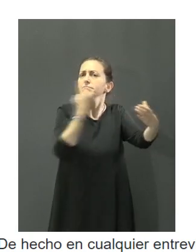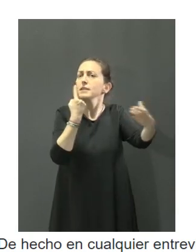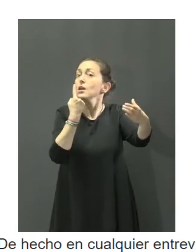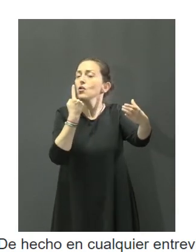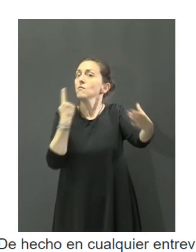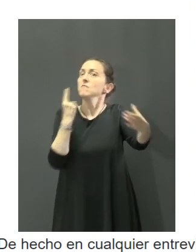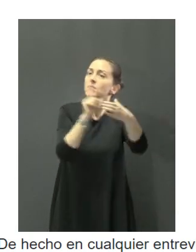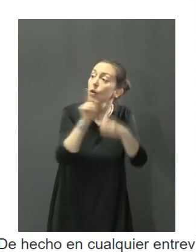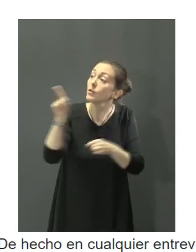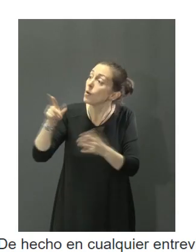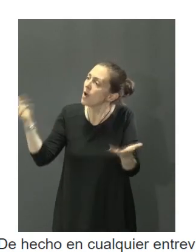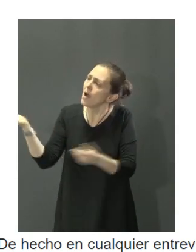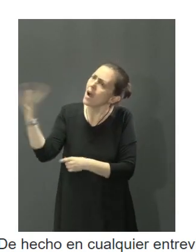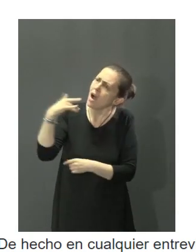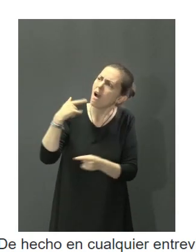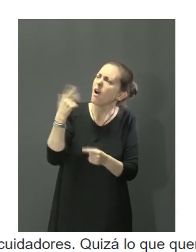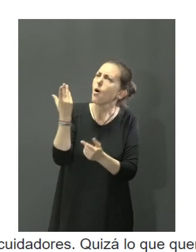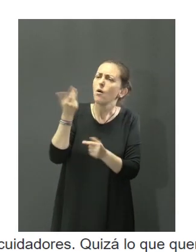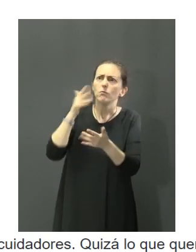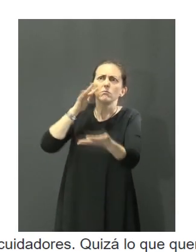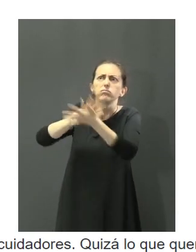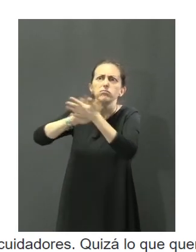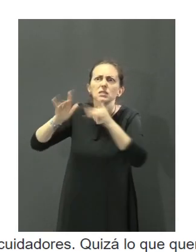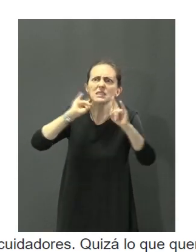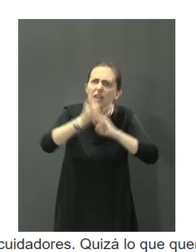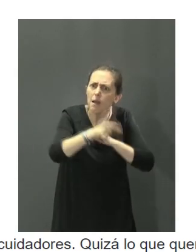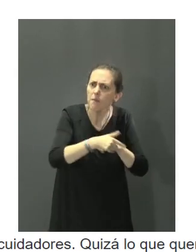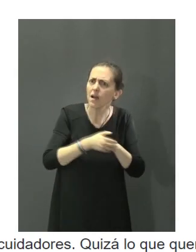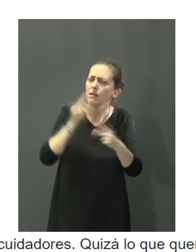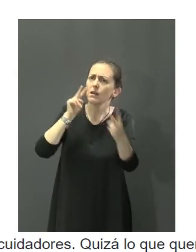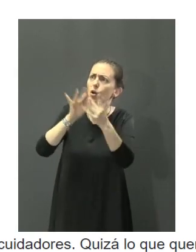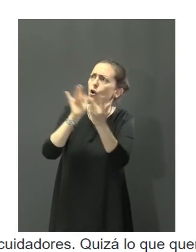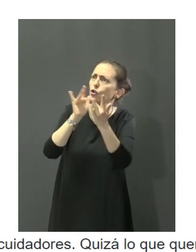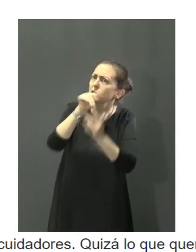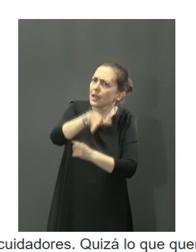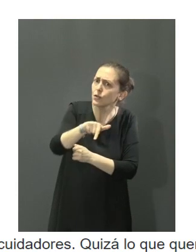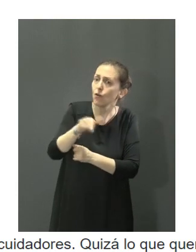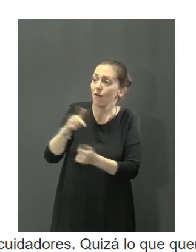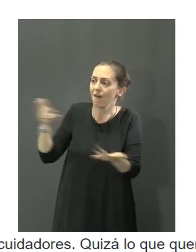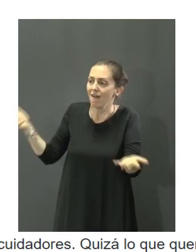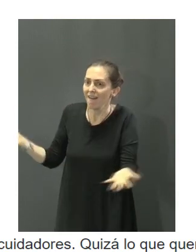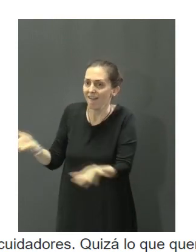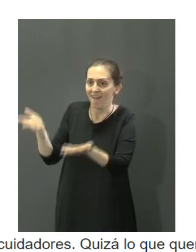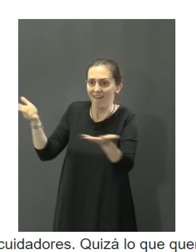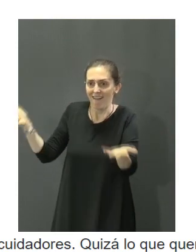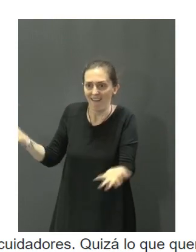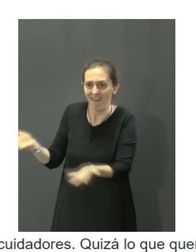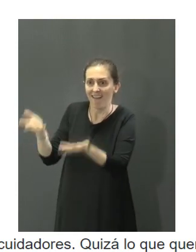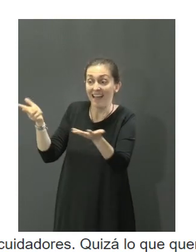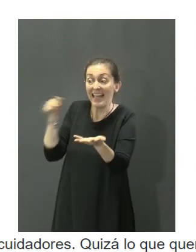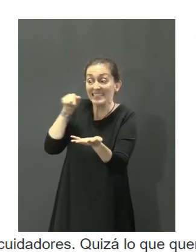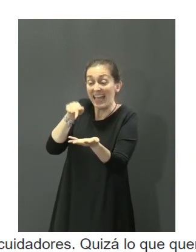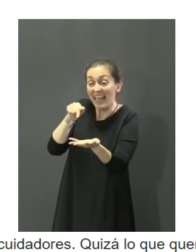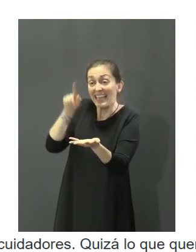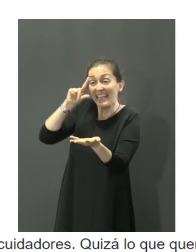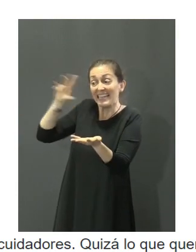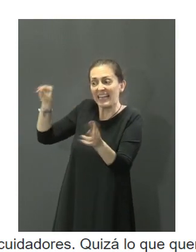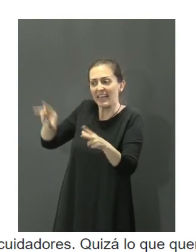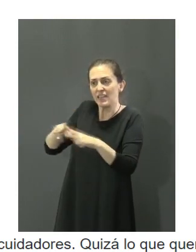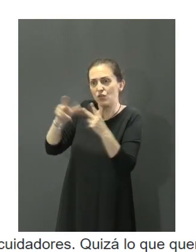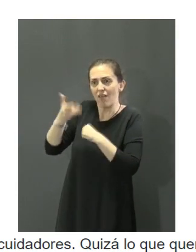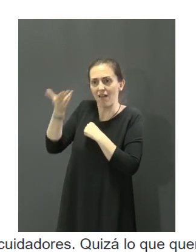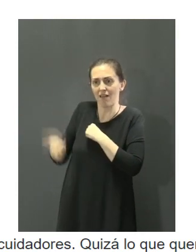oye, tienes que contactar con esto, hace mucho tiempo que no llamas a no sé quién. Ese tipo de roles los queremos hacer. Y ahí, como digo, la inteligencia social es muy importante, es